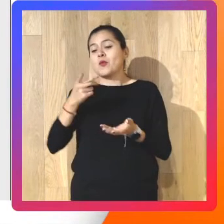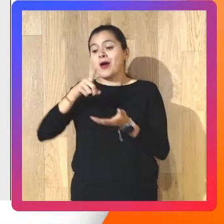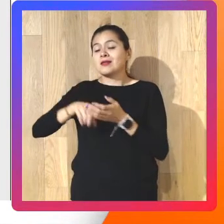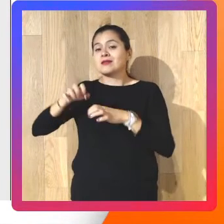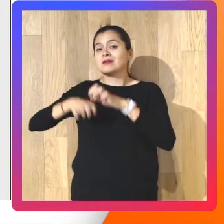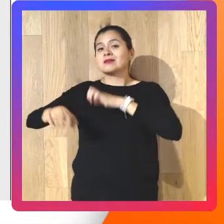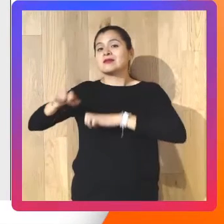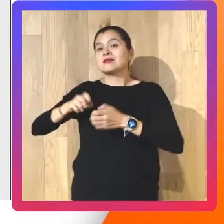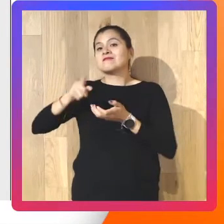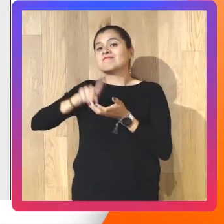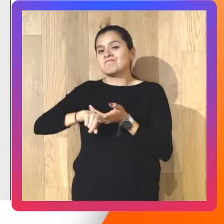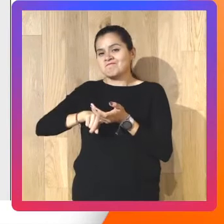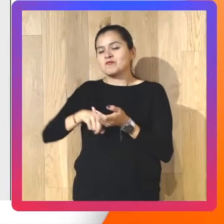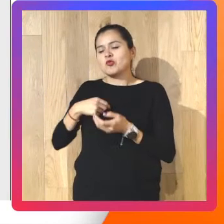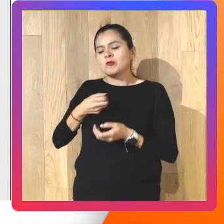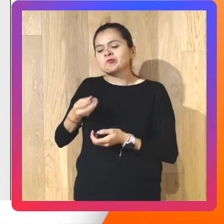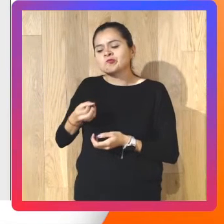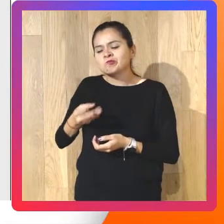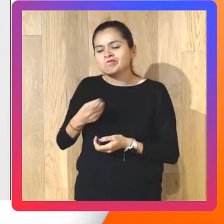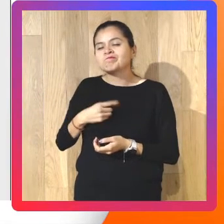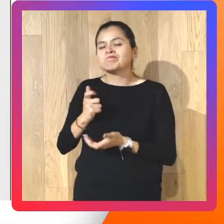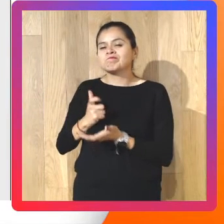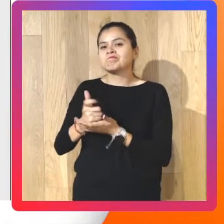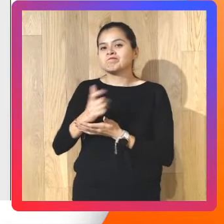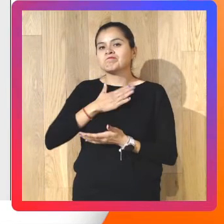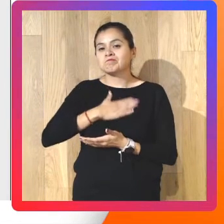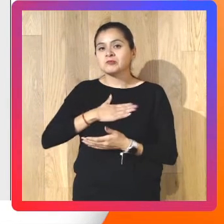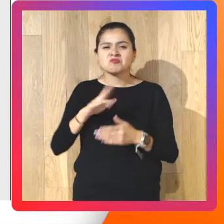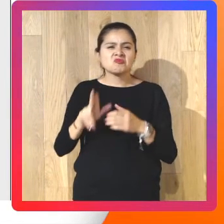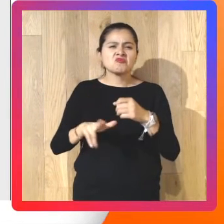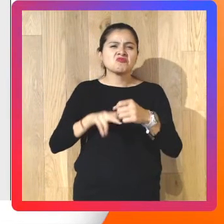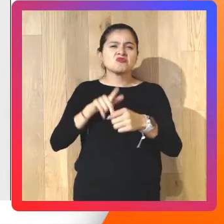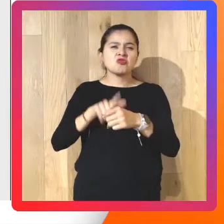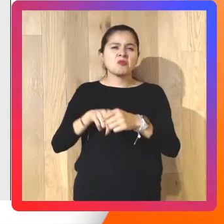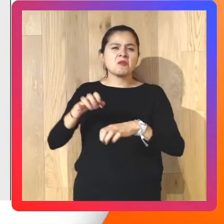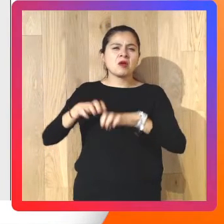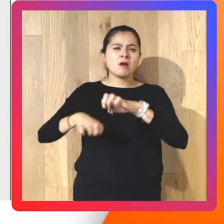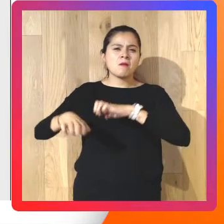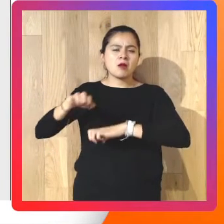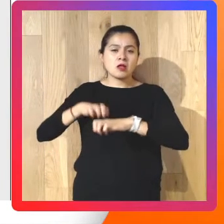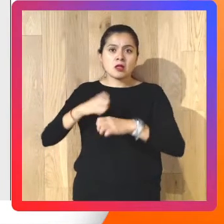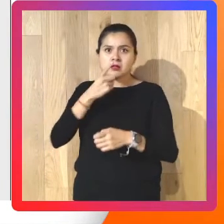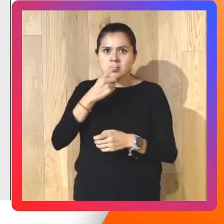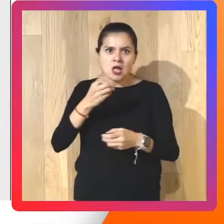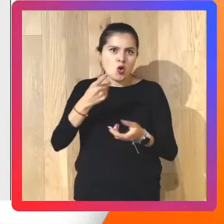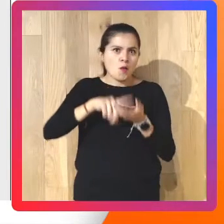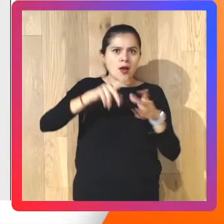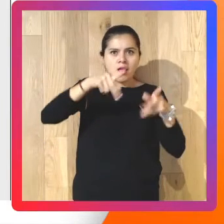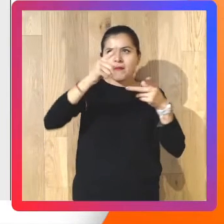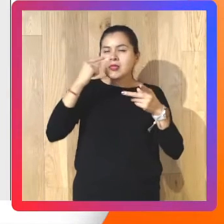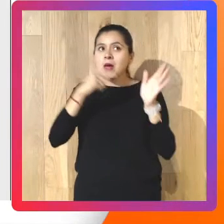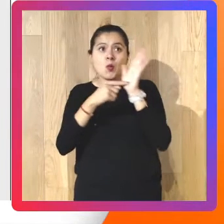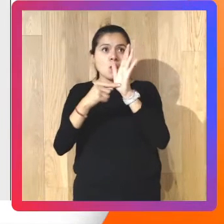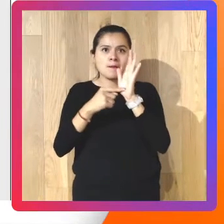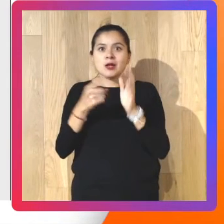empresa los salarios dignos, ¿no? Normalmente las empresas también tienen una gran publicidad y mercadotecnia de muchas cosas, pero no de que